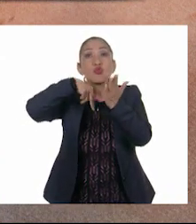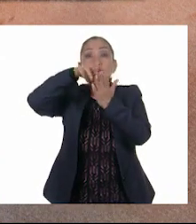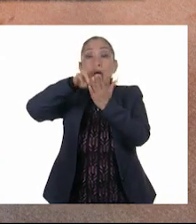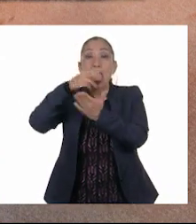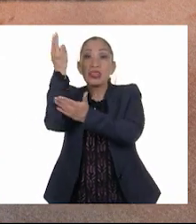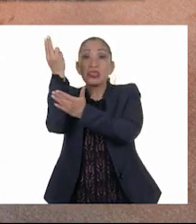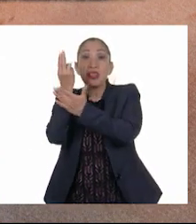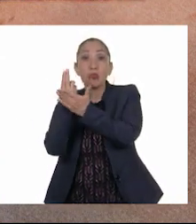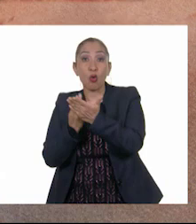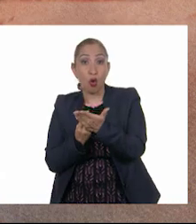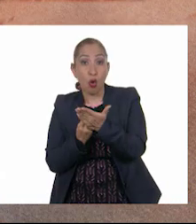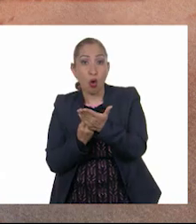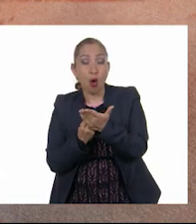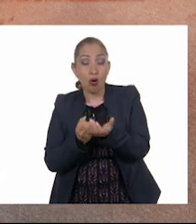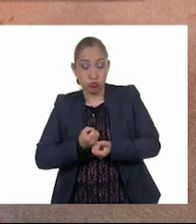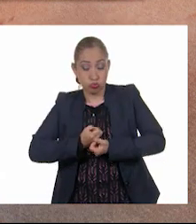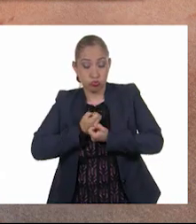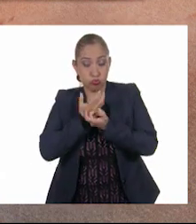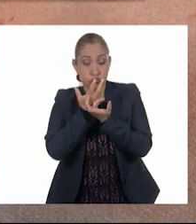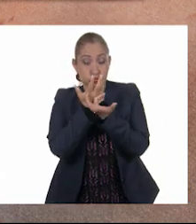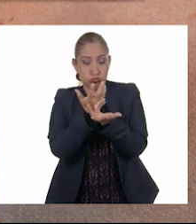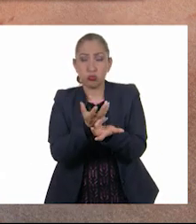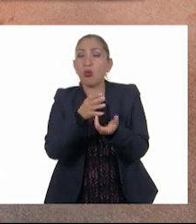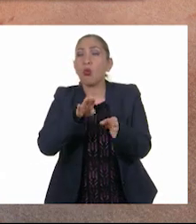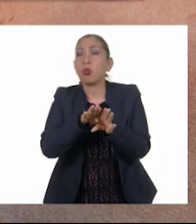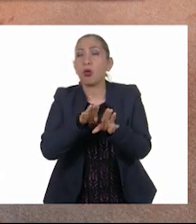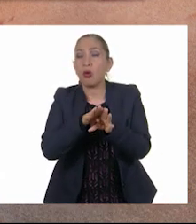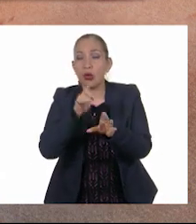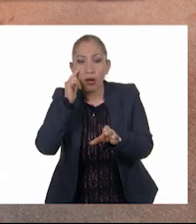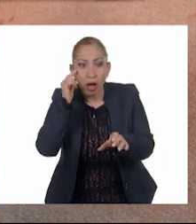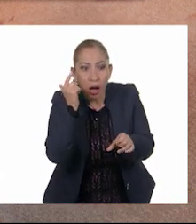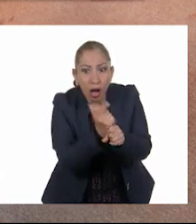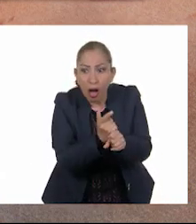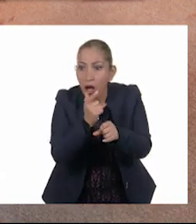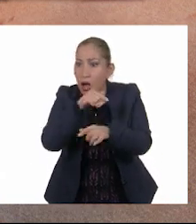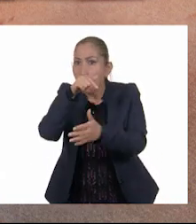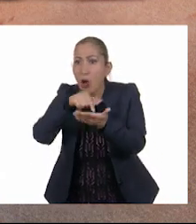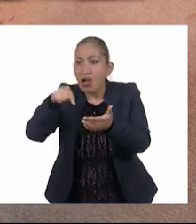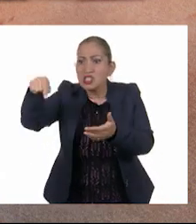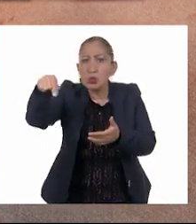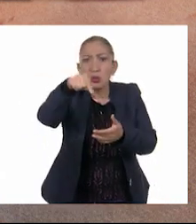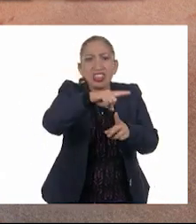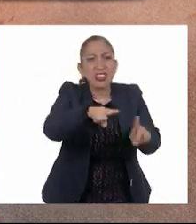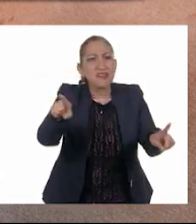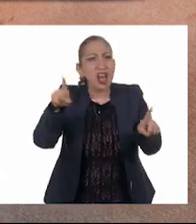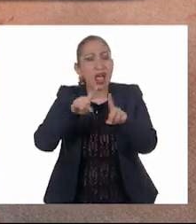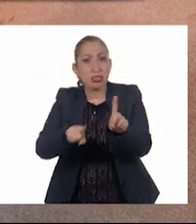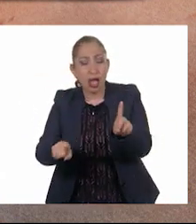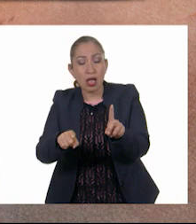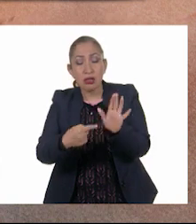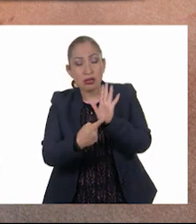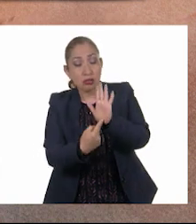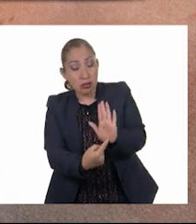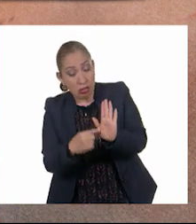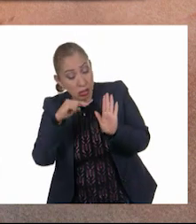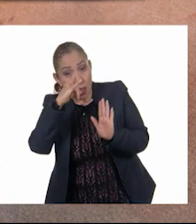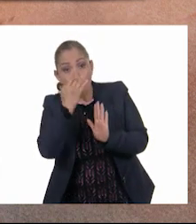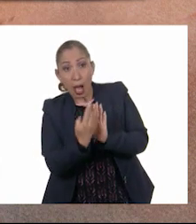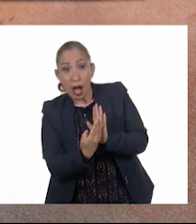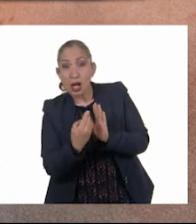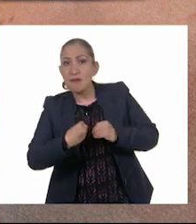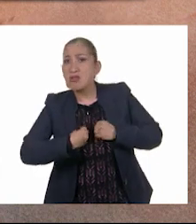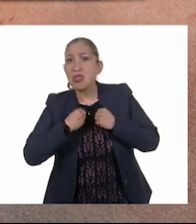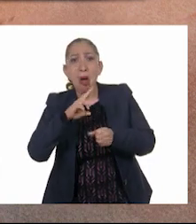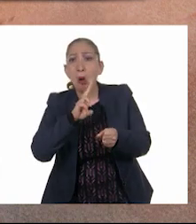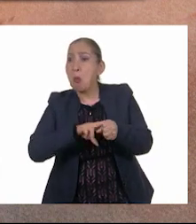el dibujo. Manifestaciones de este tipo se han encontrado en todos los continentes y se ven representadas imágenes de su vida